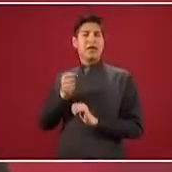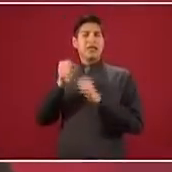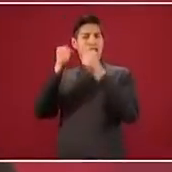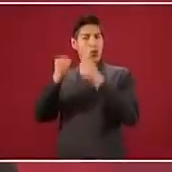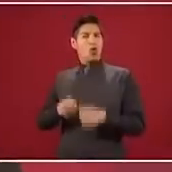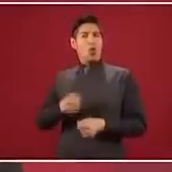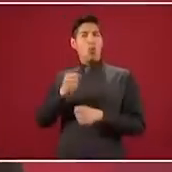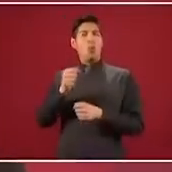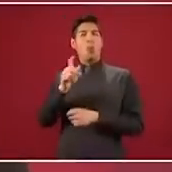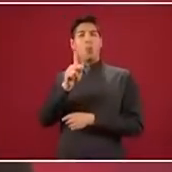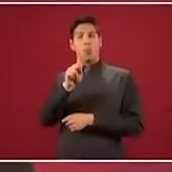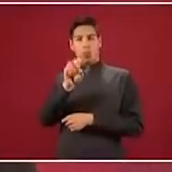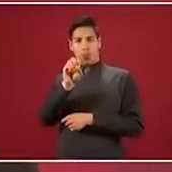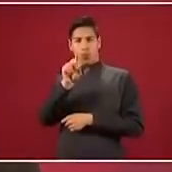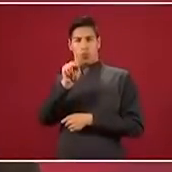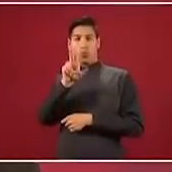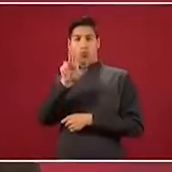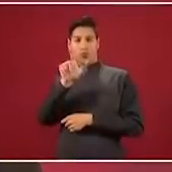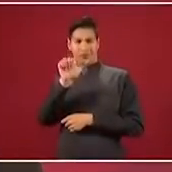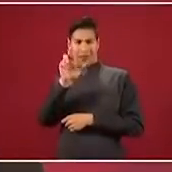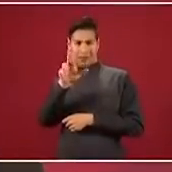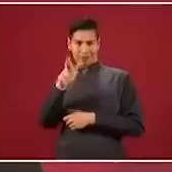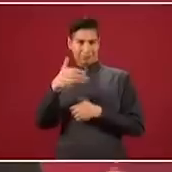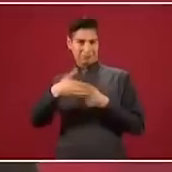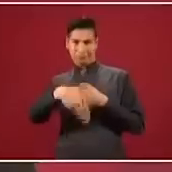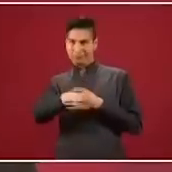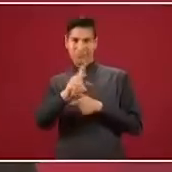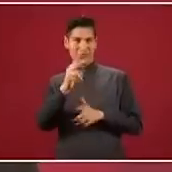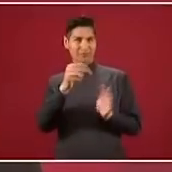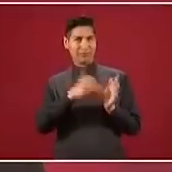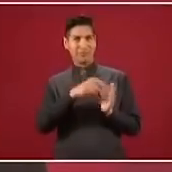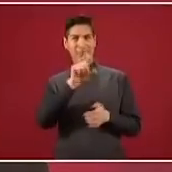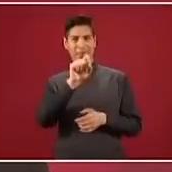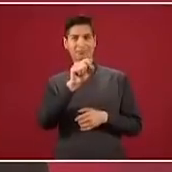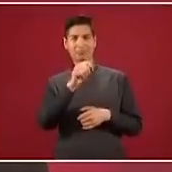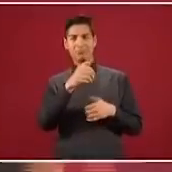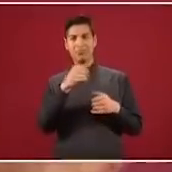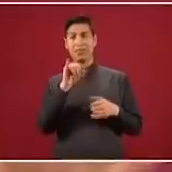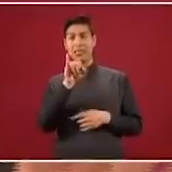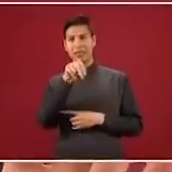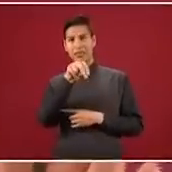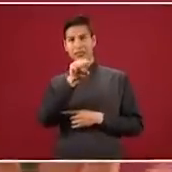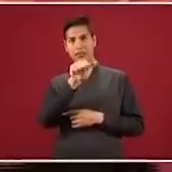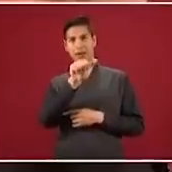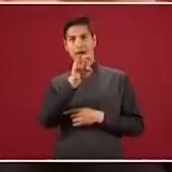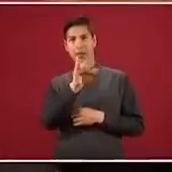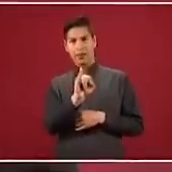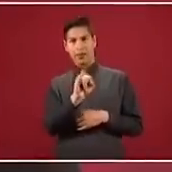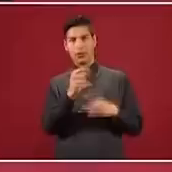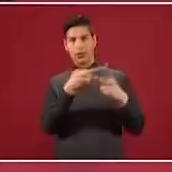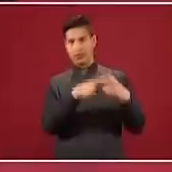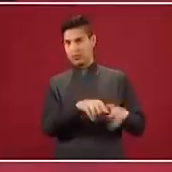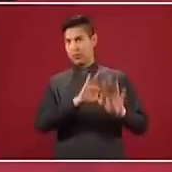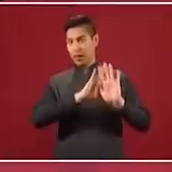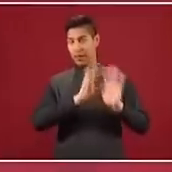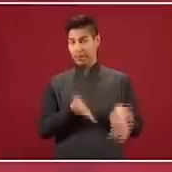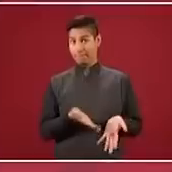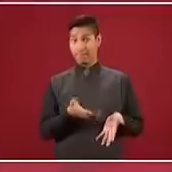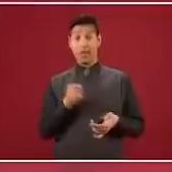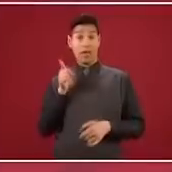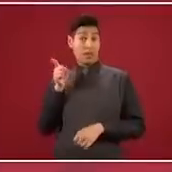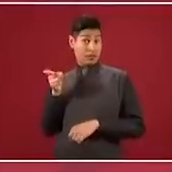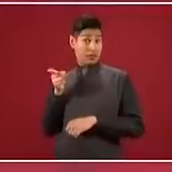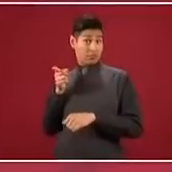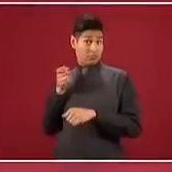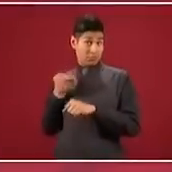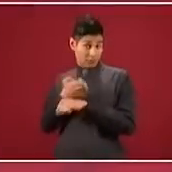la base financiera para 2020 del Instituto de Salud para el Bienestar. Ese es un dinero que se usa en los estados y ya se